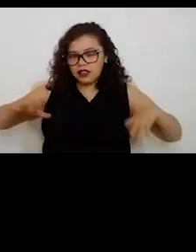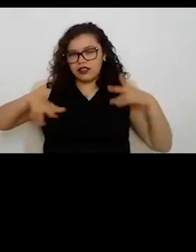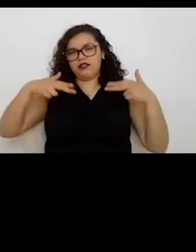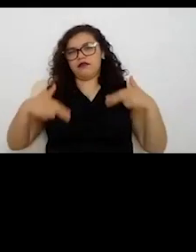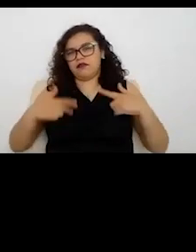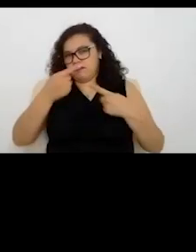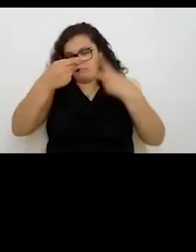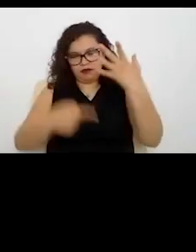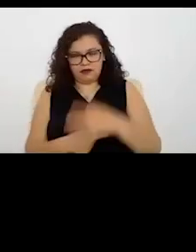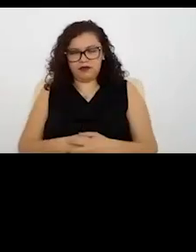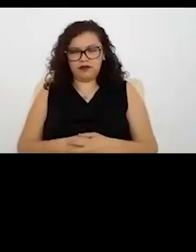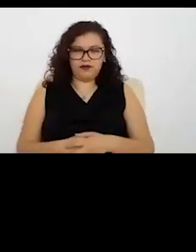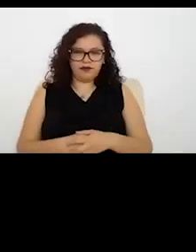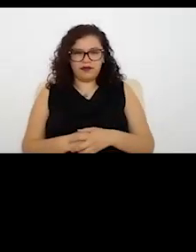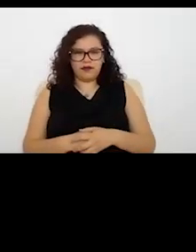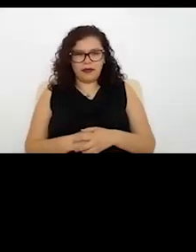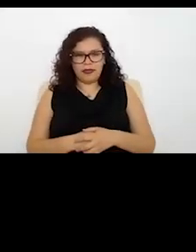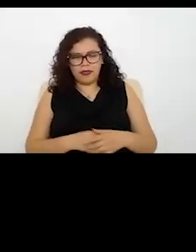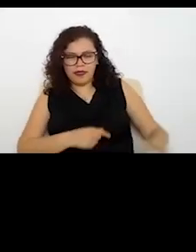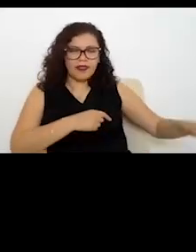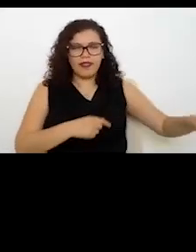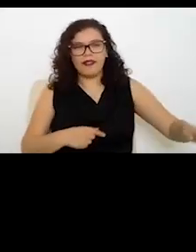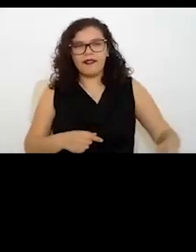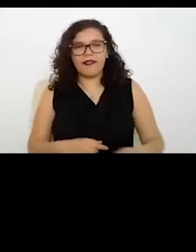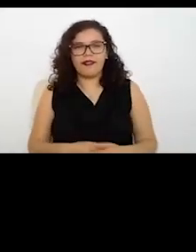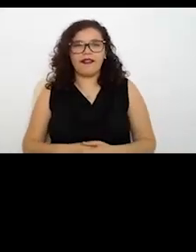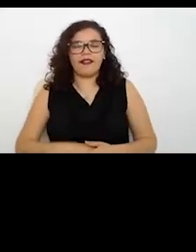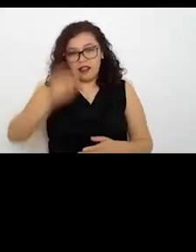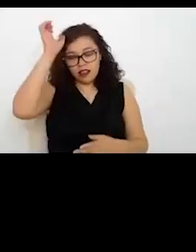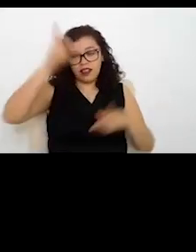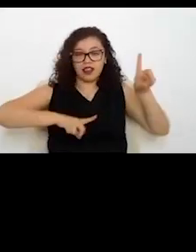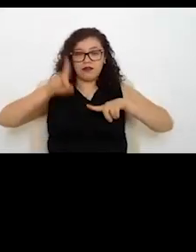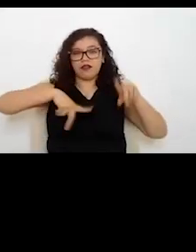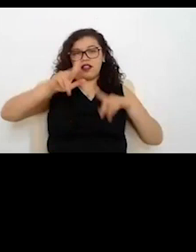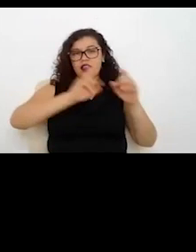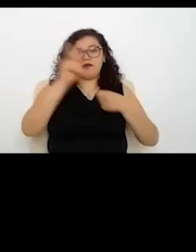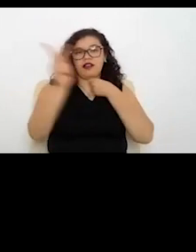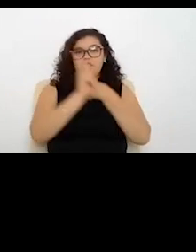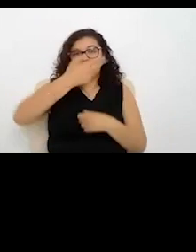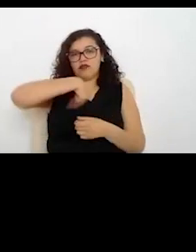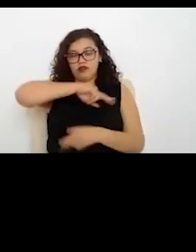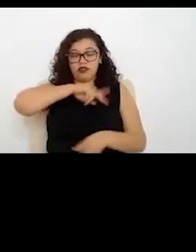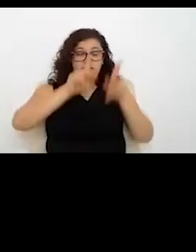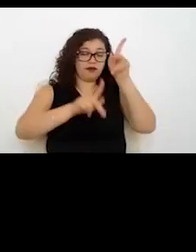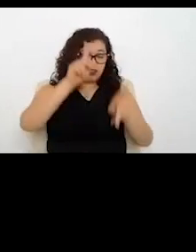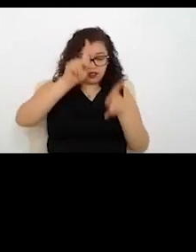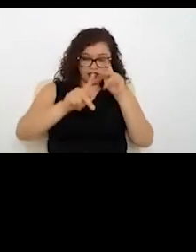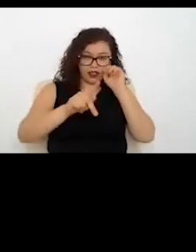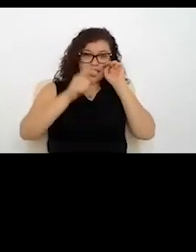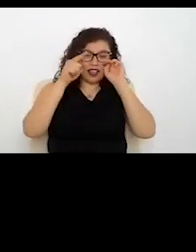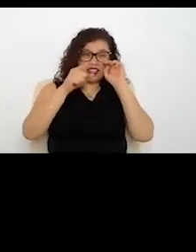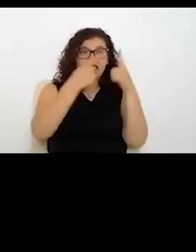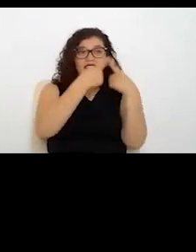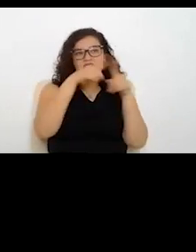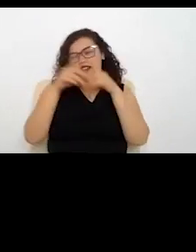otros. Es un concepto que, dependiendo del país en el cual estemos hablando, va a tener